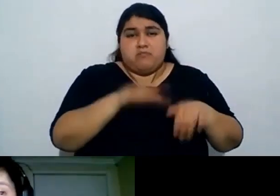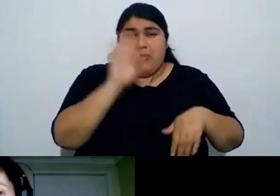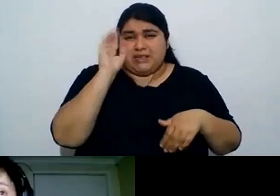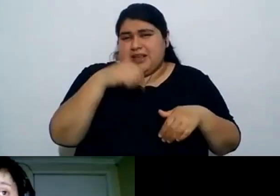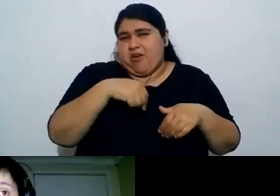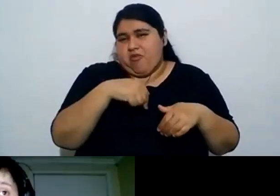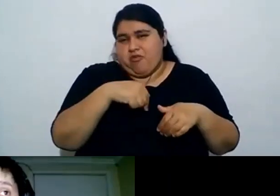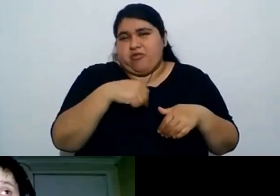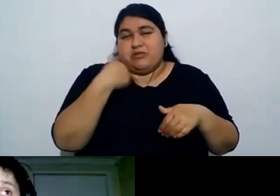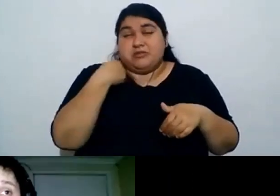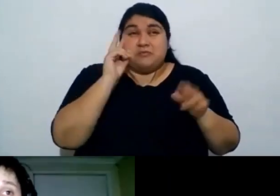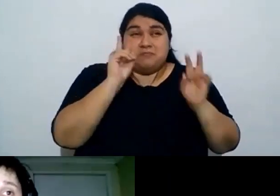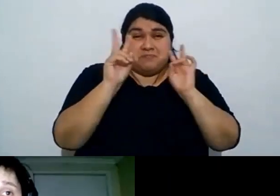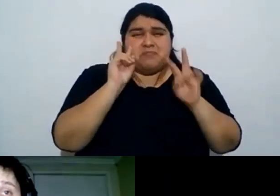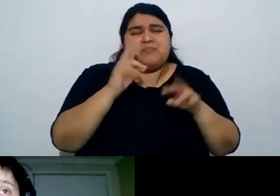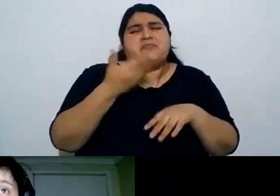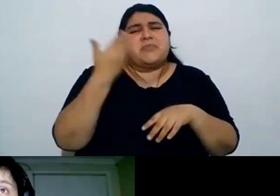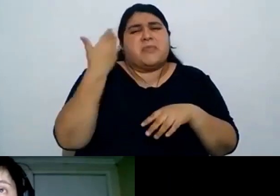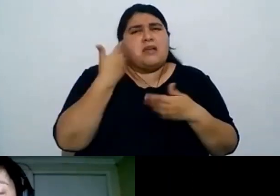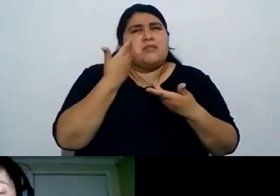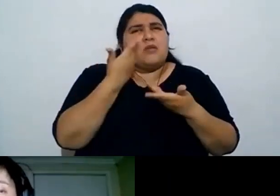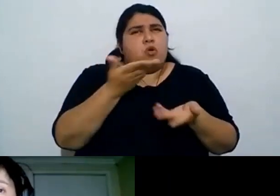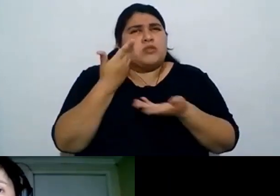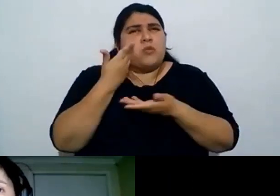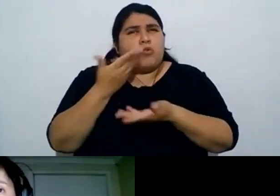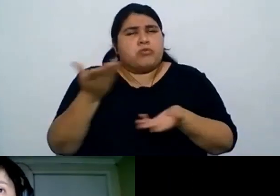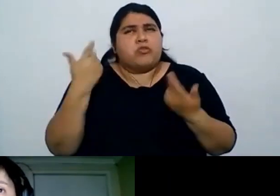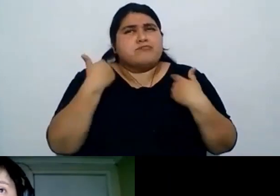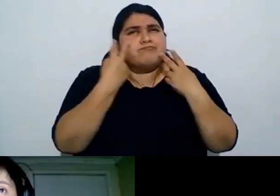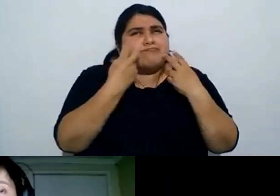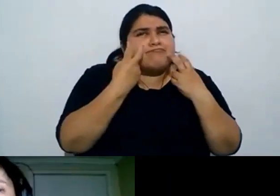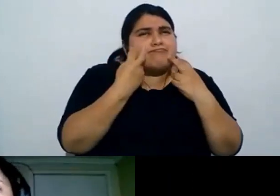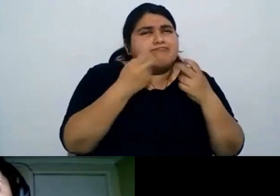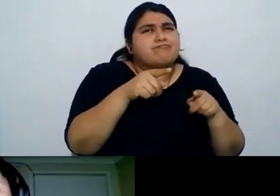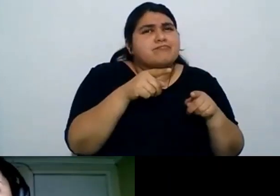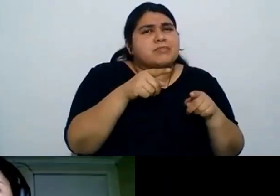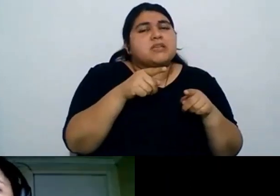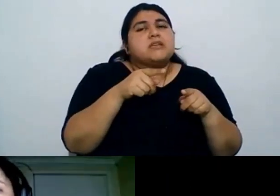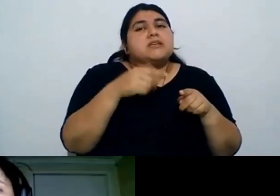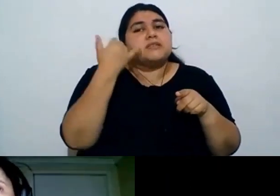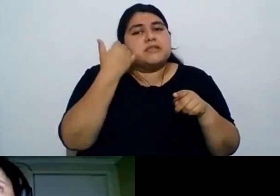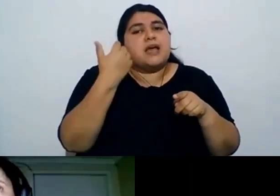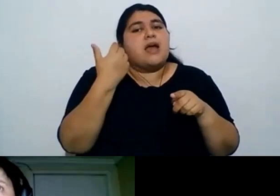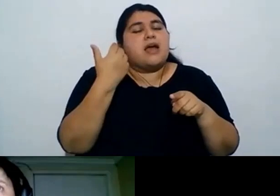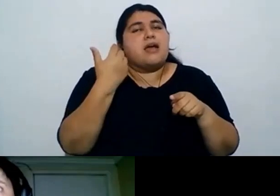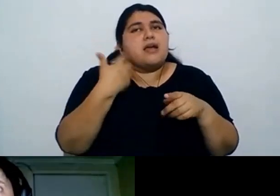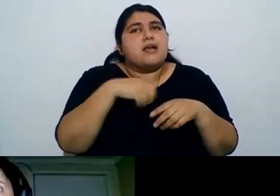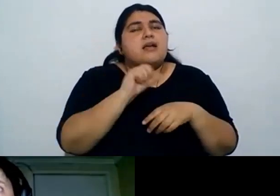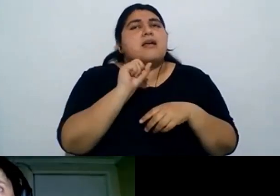he podido exponer en base a todo lo que he indagado, se sigue teniendo la